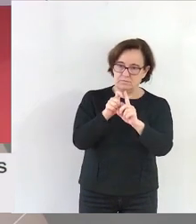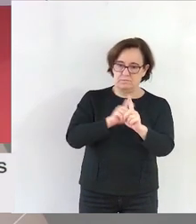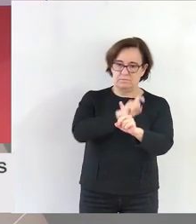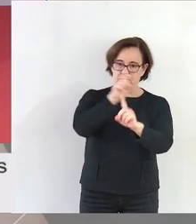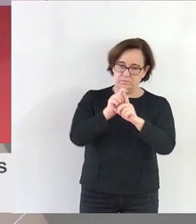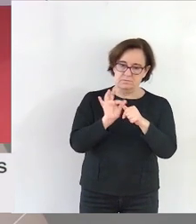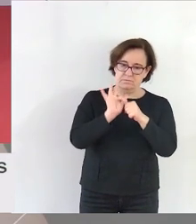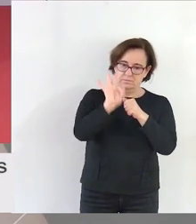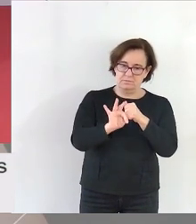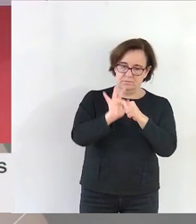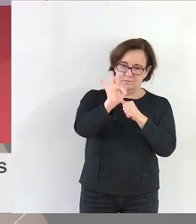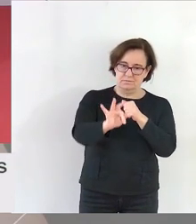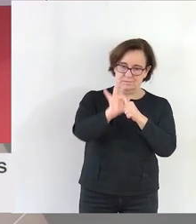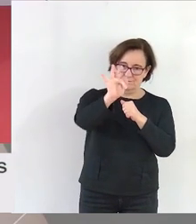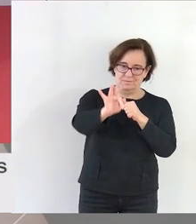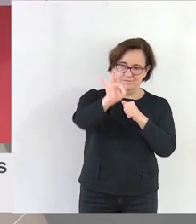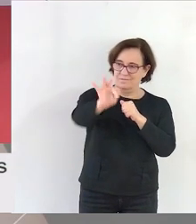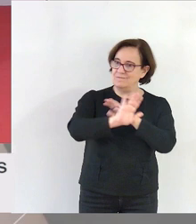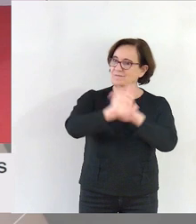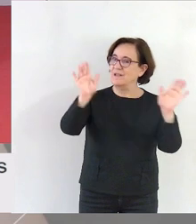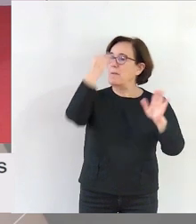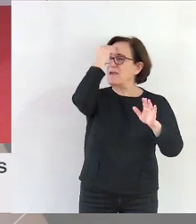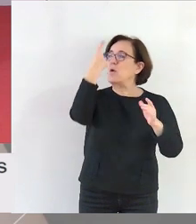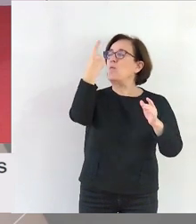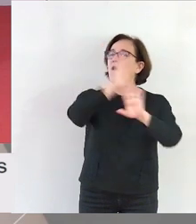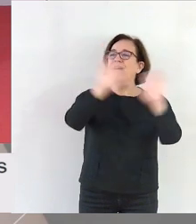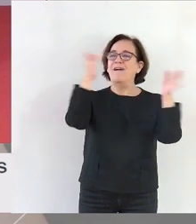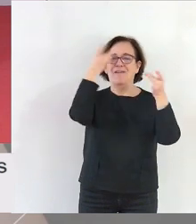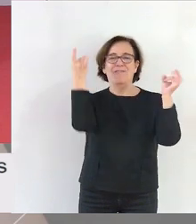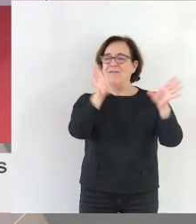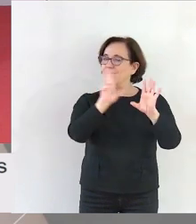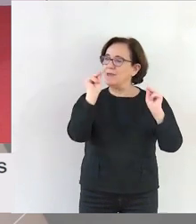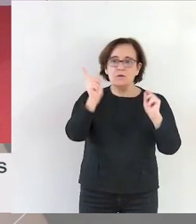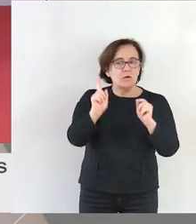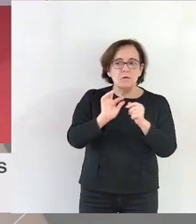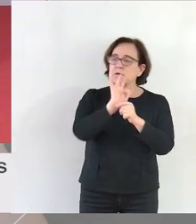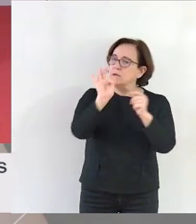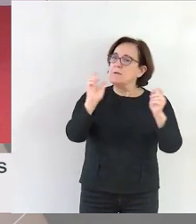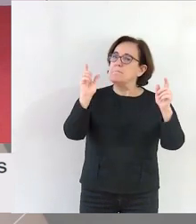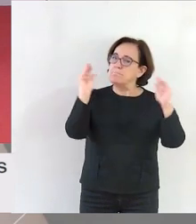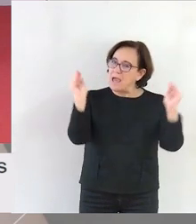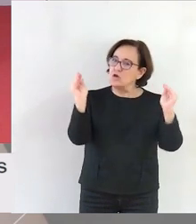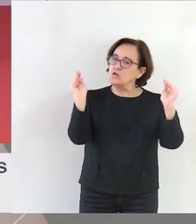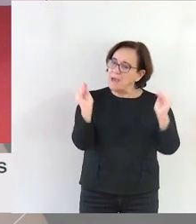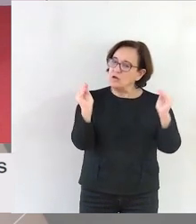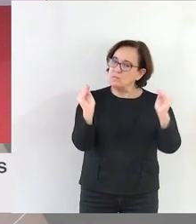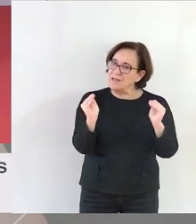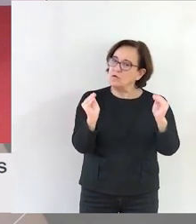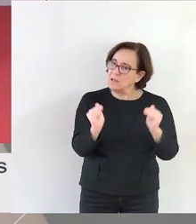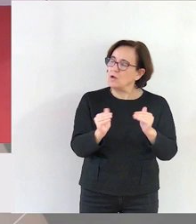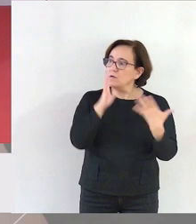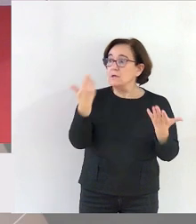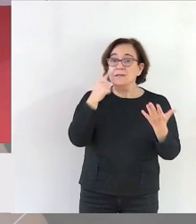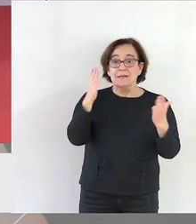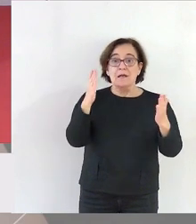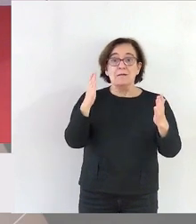año siguiente al año siguiente y así sucesivamente Hasta que estemos eh Ojalá A